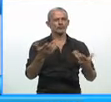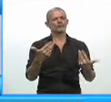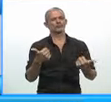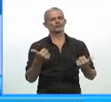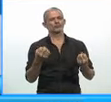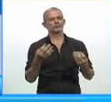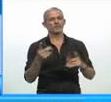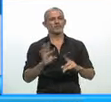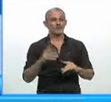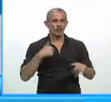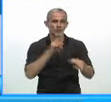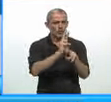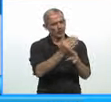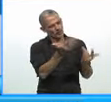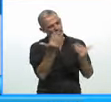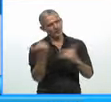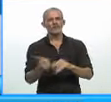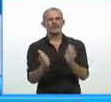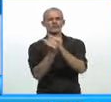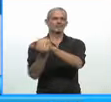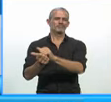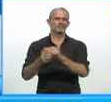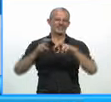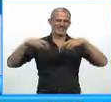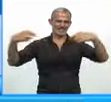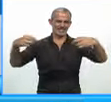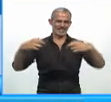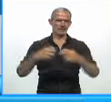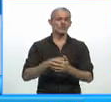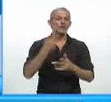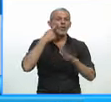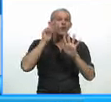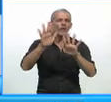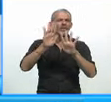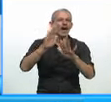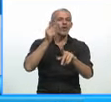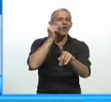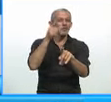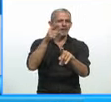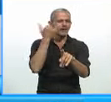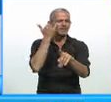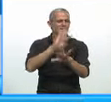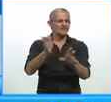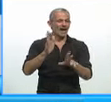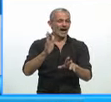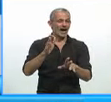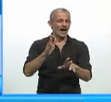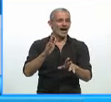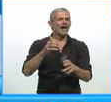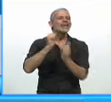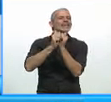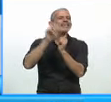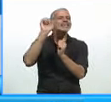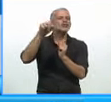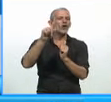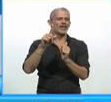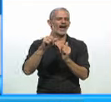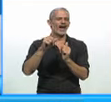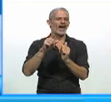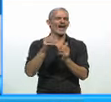bien, bueno, yo lo cuido, lo llevo al living. Bueno, Santiago, tenga cuidado que ella recreó la historia de la sirenita.